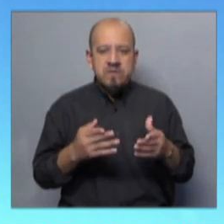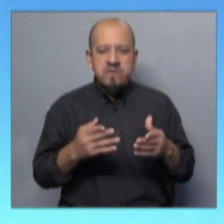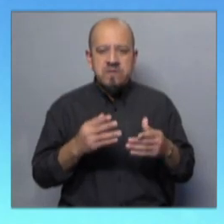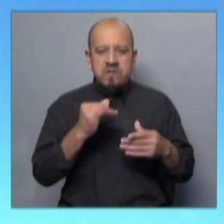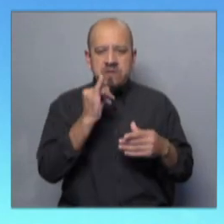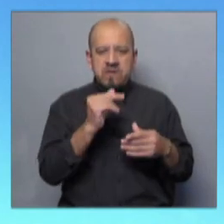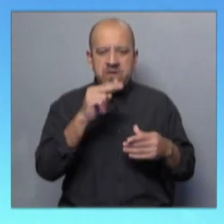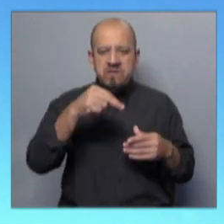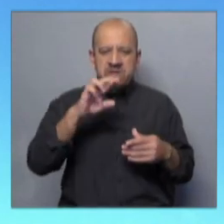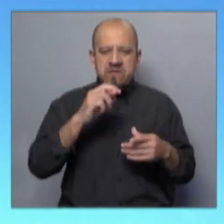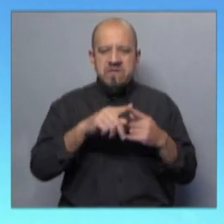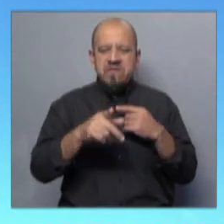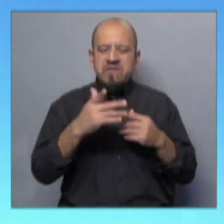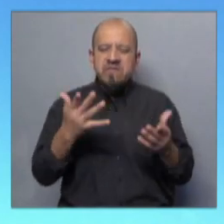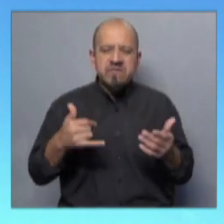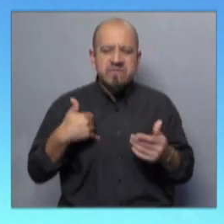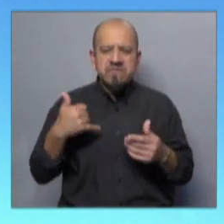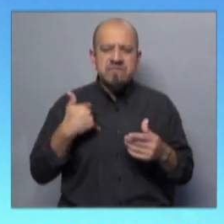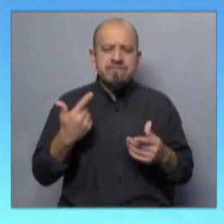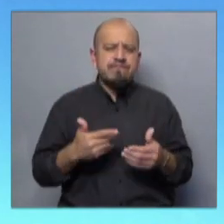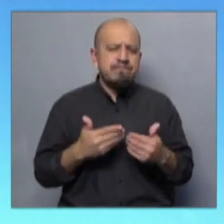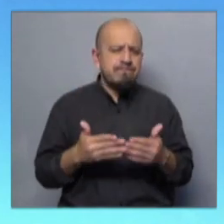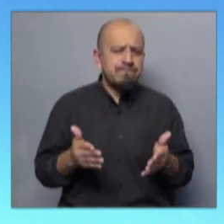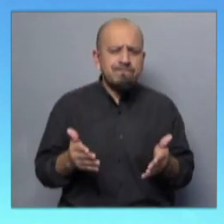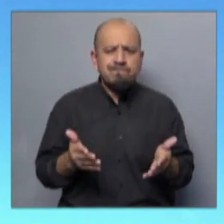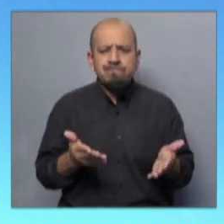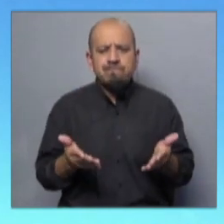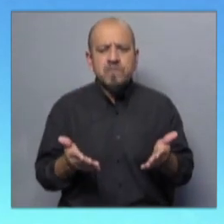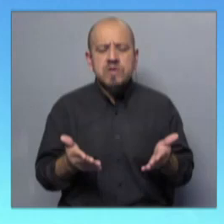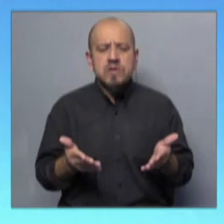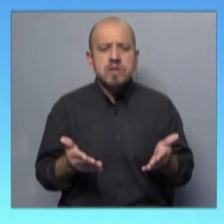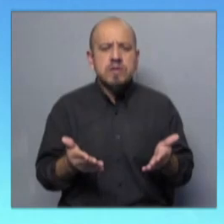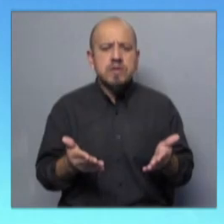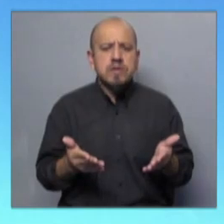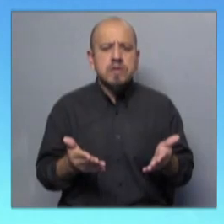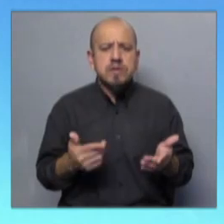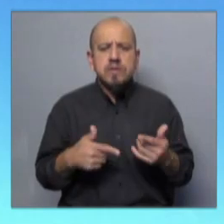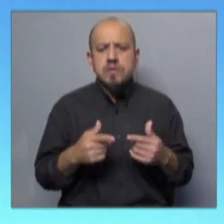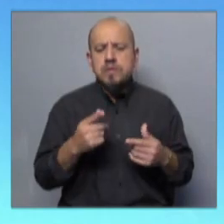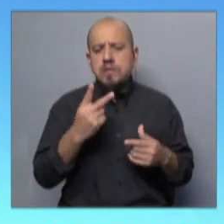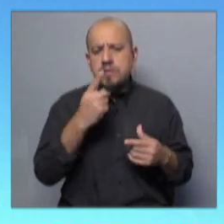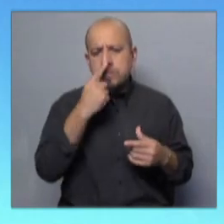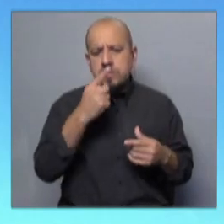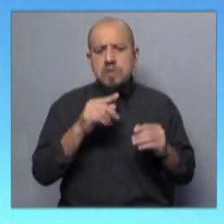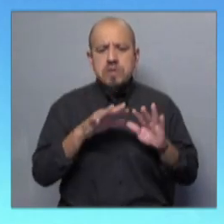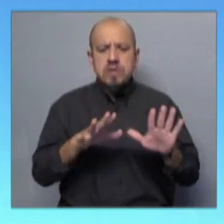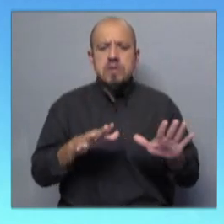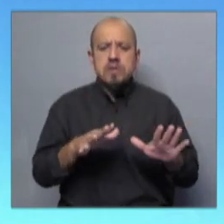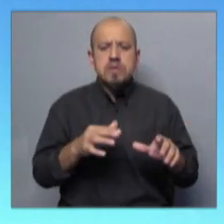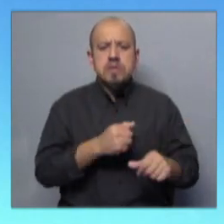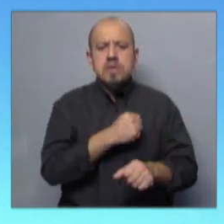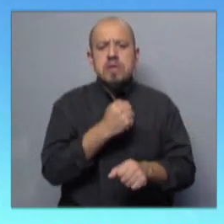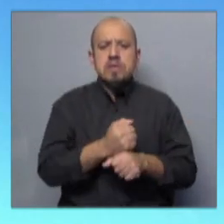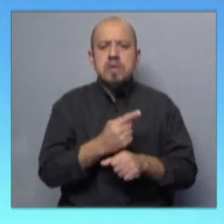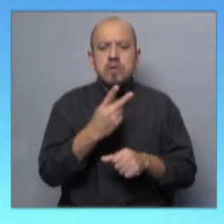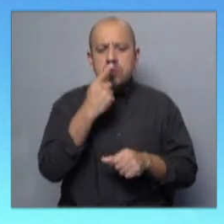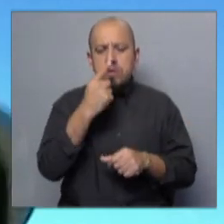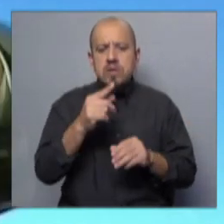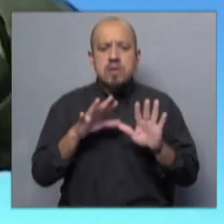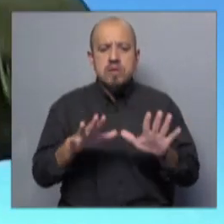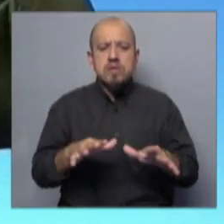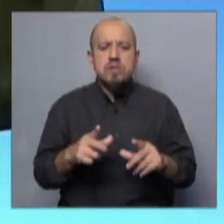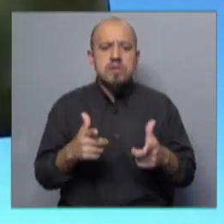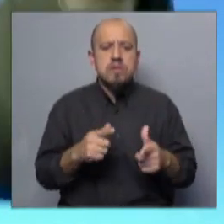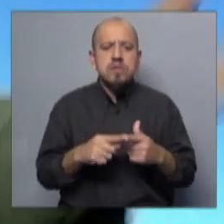jenner es un instituto muy joven empieza a existir la reforma penitenciaria empieza en 2010 hasta el 2010 no había un organismo central